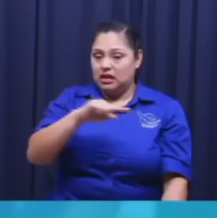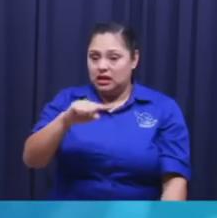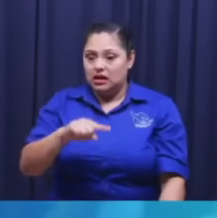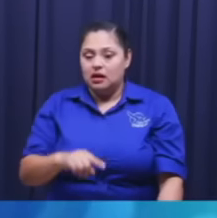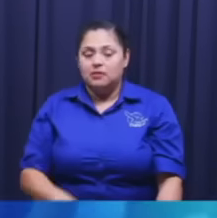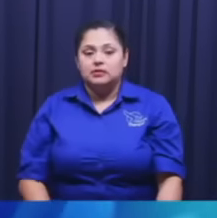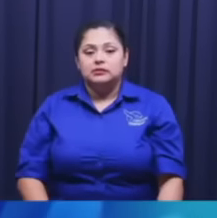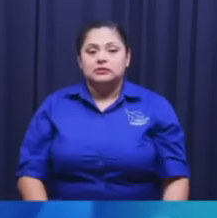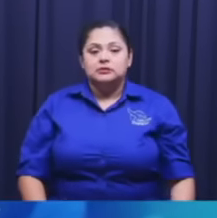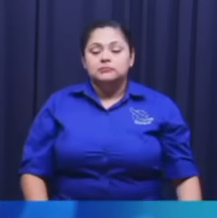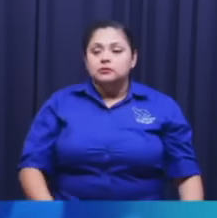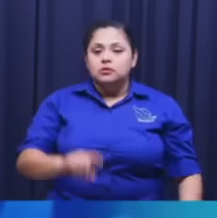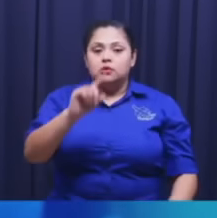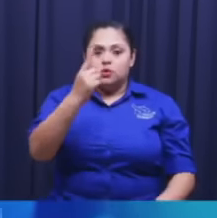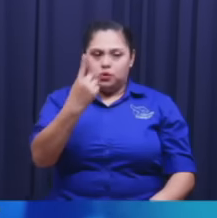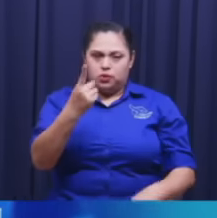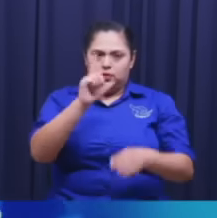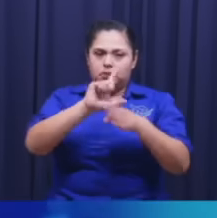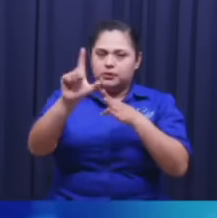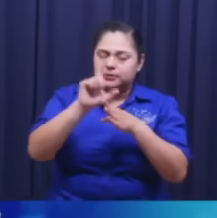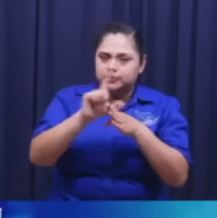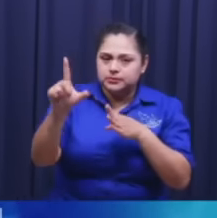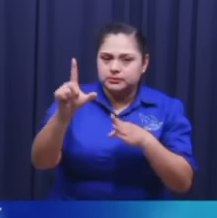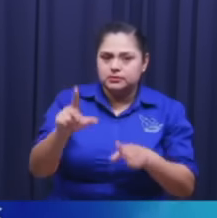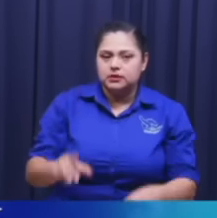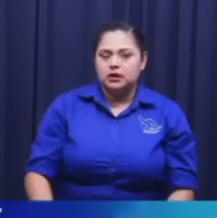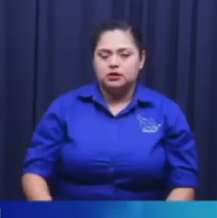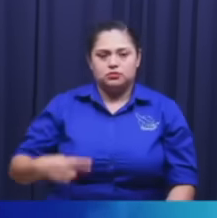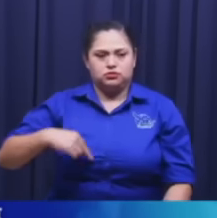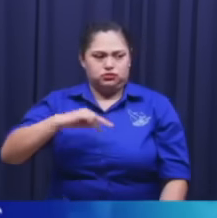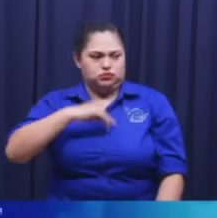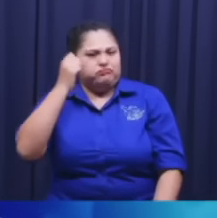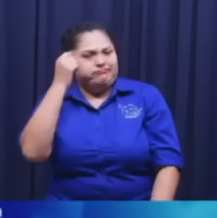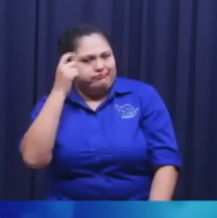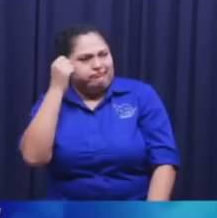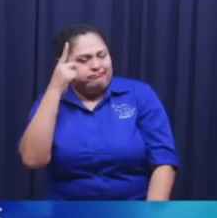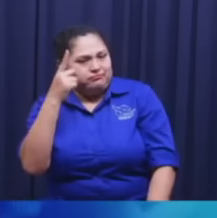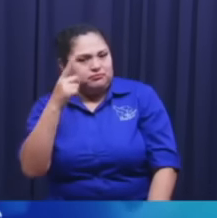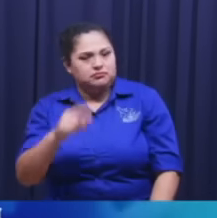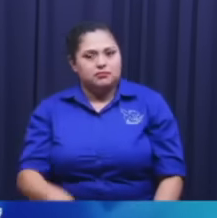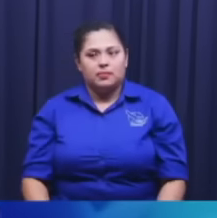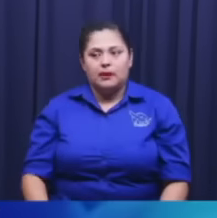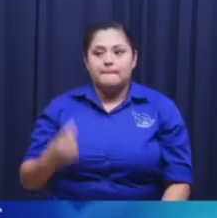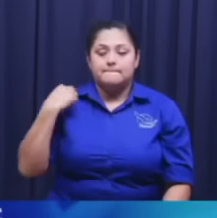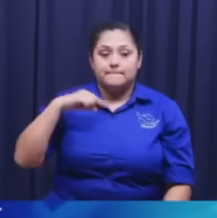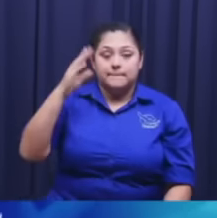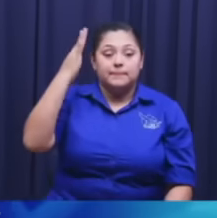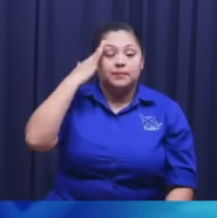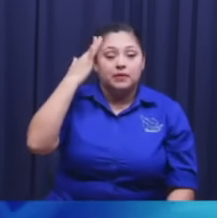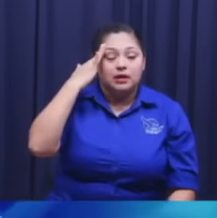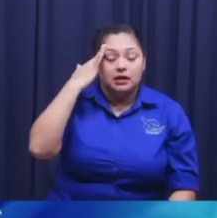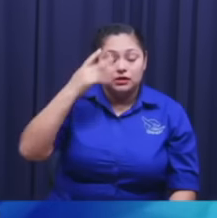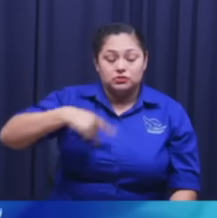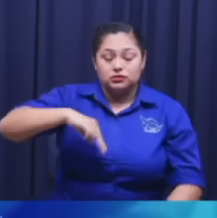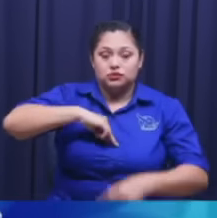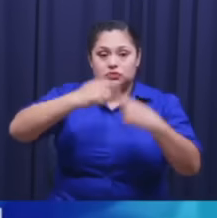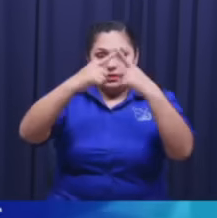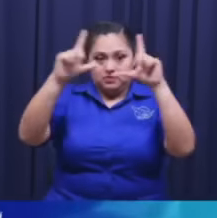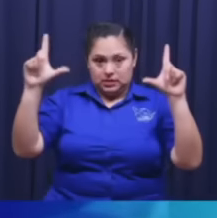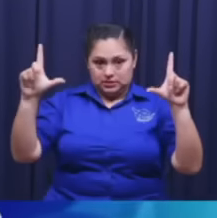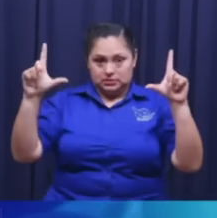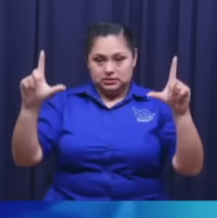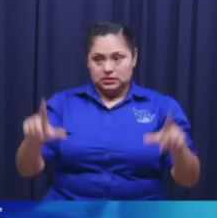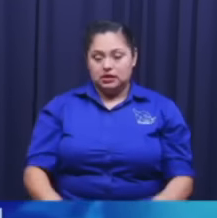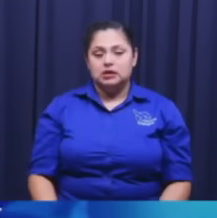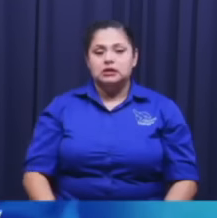Entonces, una de las cosas como nosotros, que nosotros deberíamos de entender para saber si nos hicieron libres,